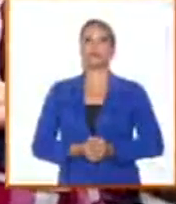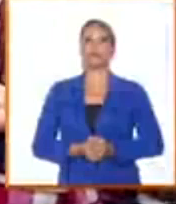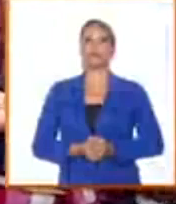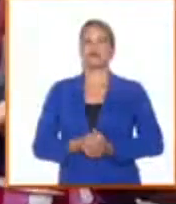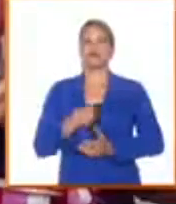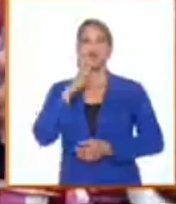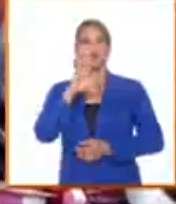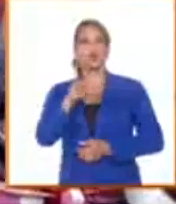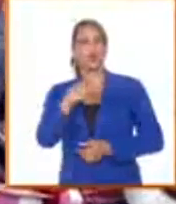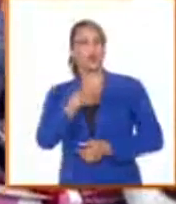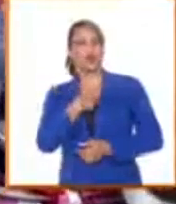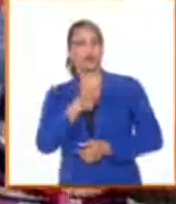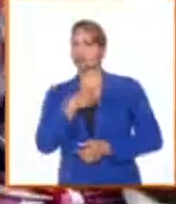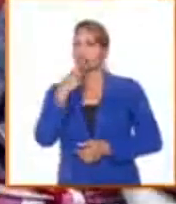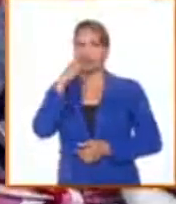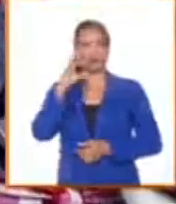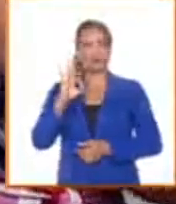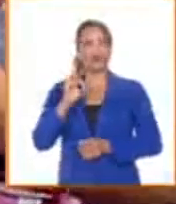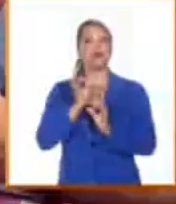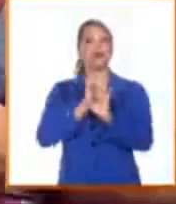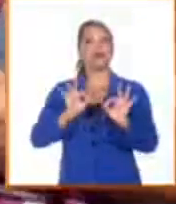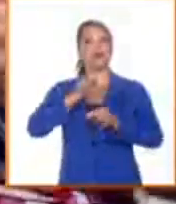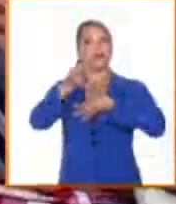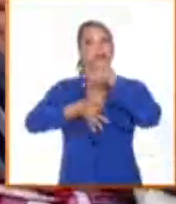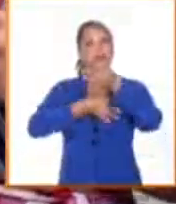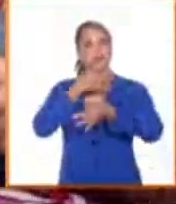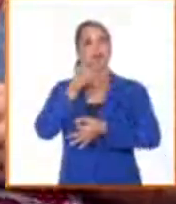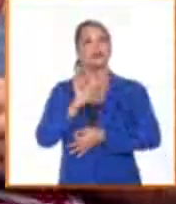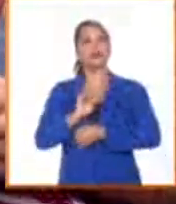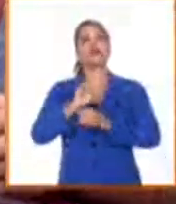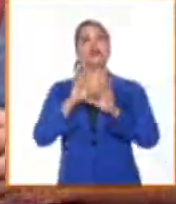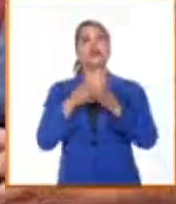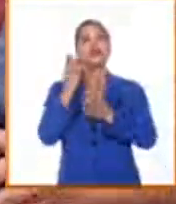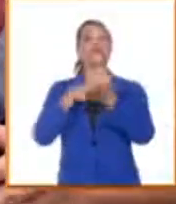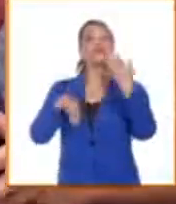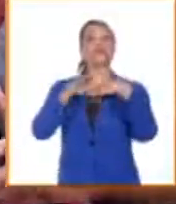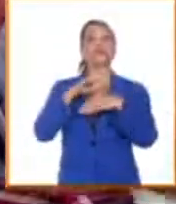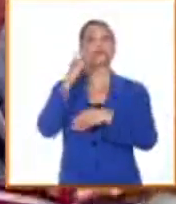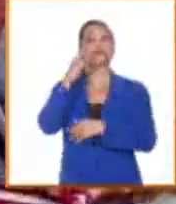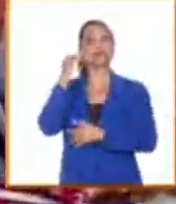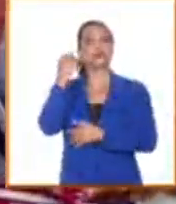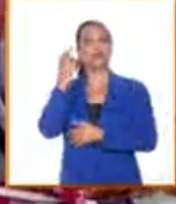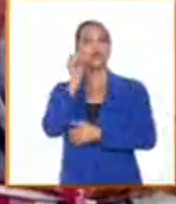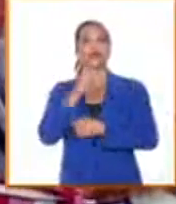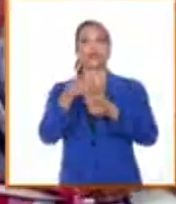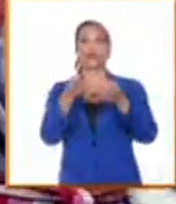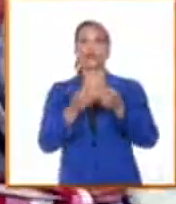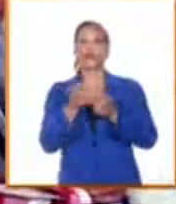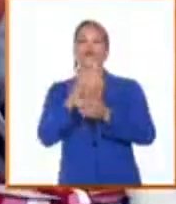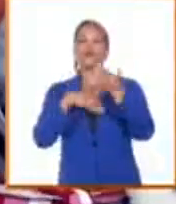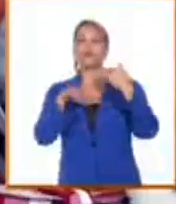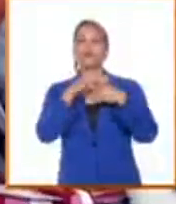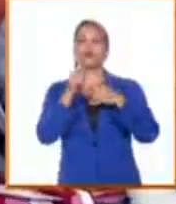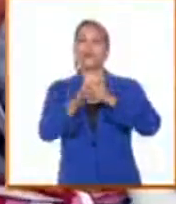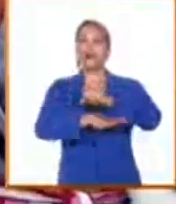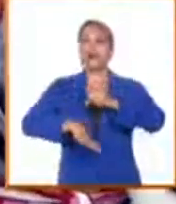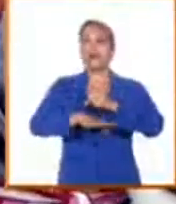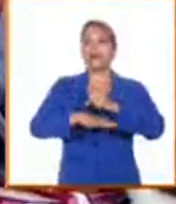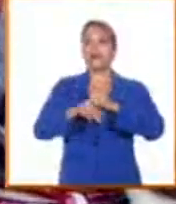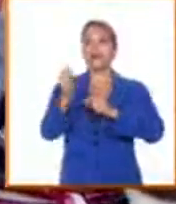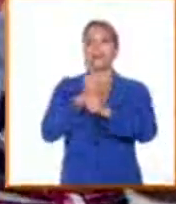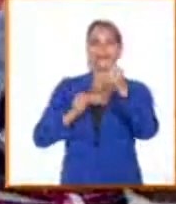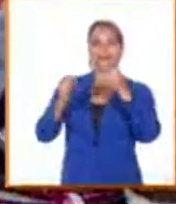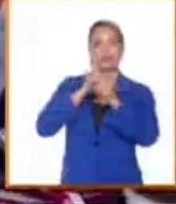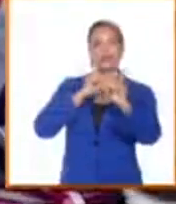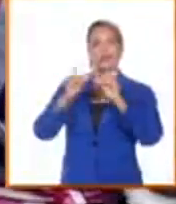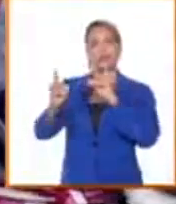afirman que esta versión tiene un nivel superior de consenso académico, profesional y social, logrado sobre la base del diálogo, la